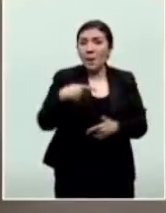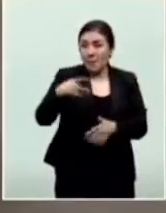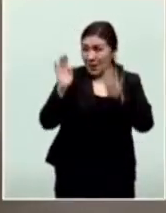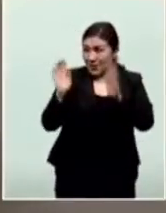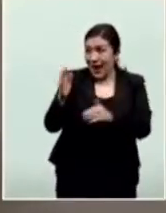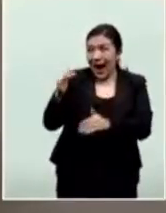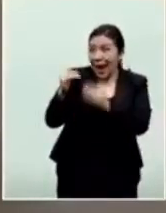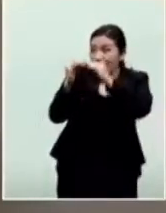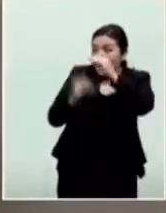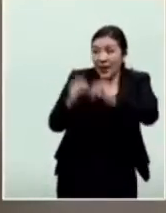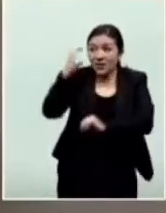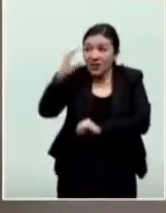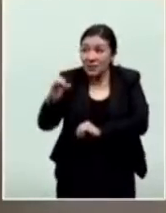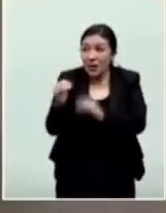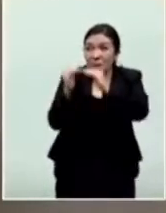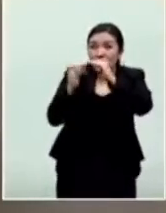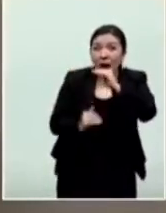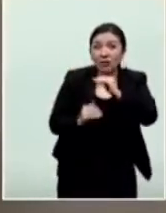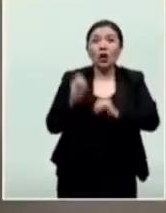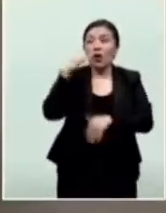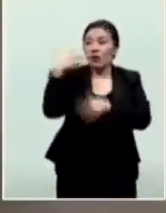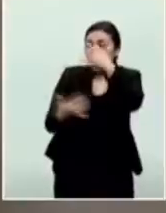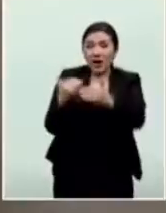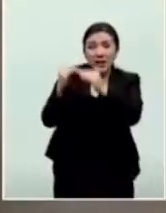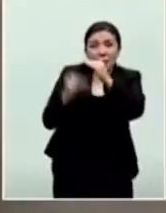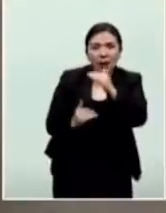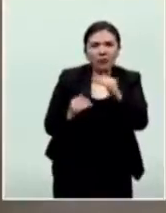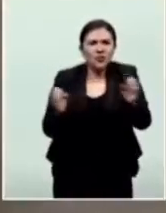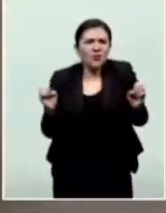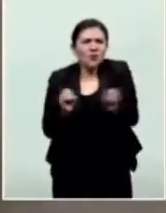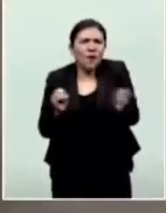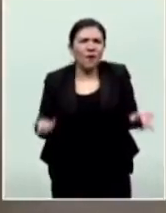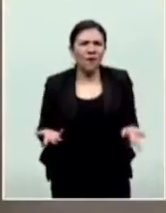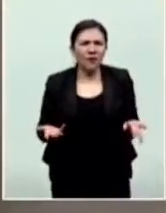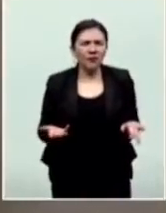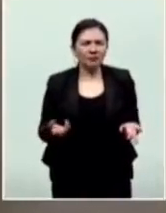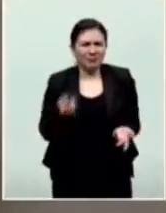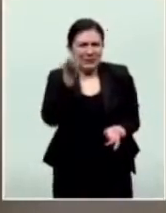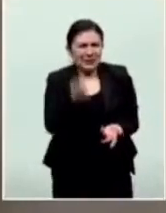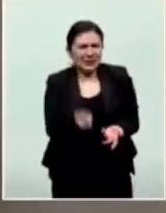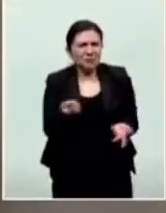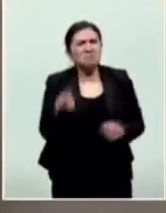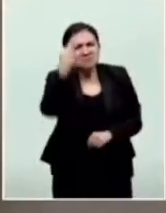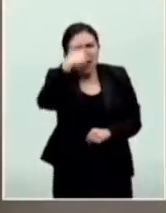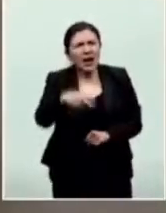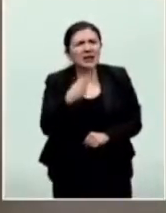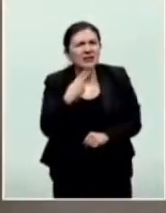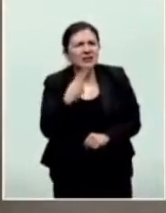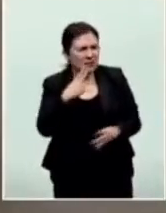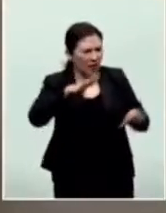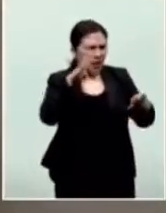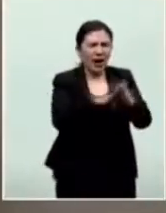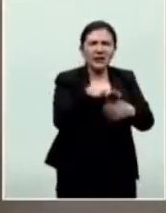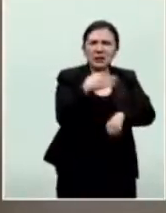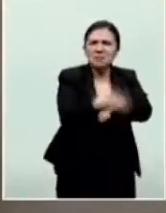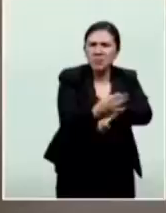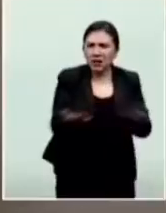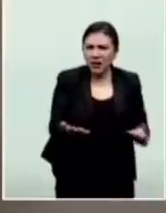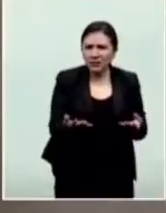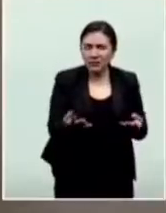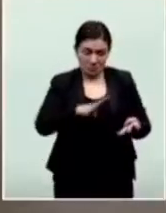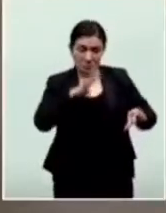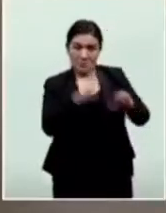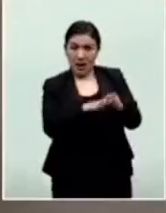delincuencia ni la violencia. Entonces, ¿cuál es la justificación? La